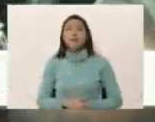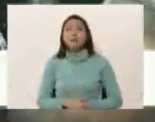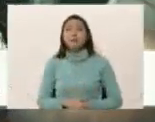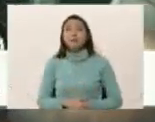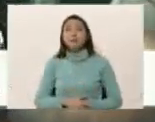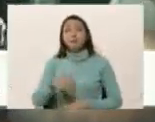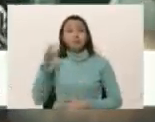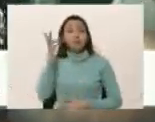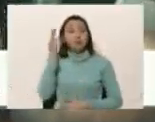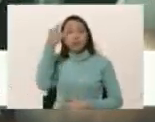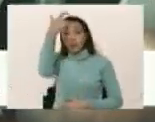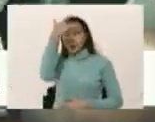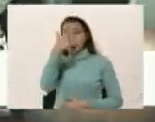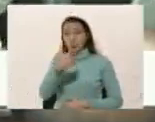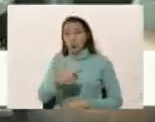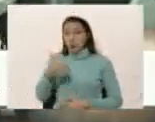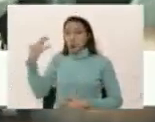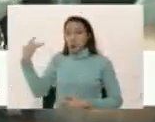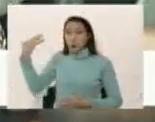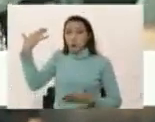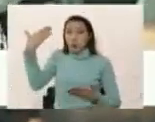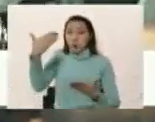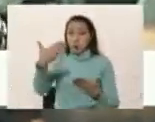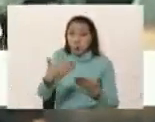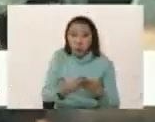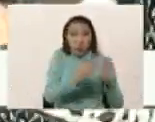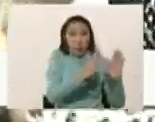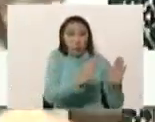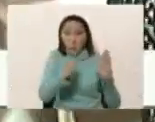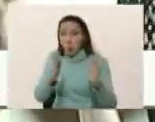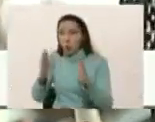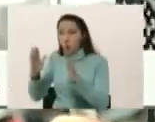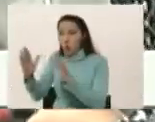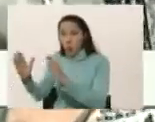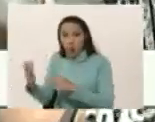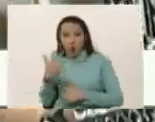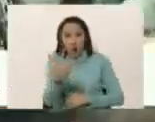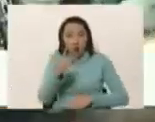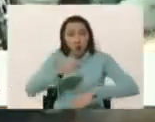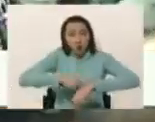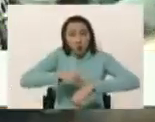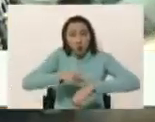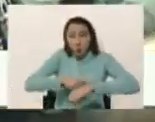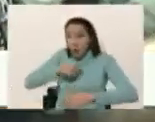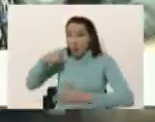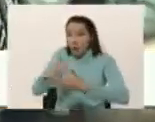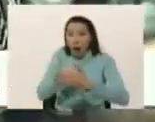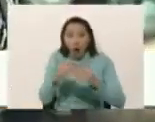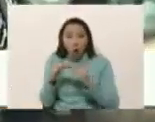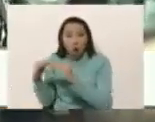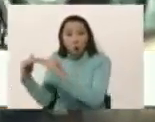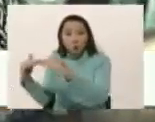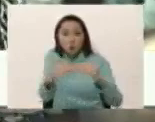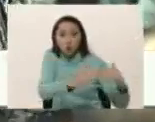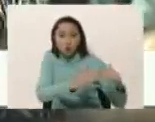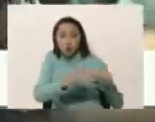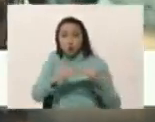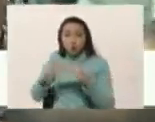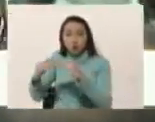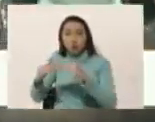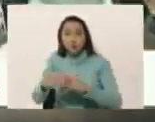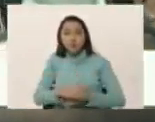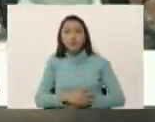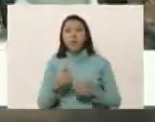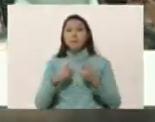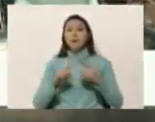ha caminado por cinco olas en su transitar por las luchas de igualdad pero mientras en